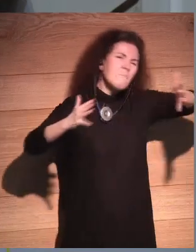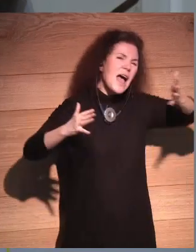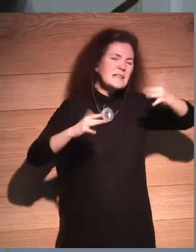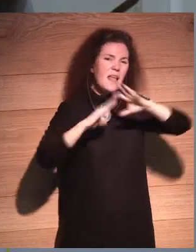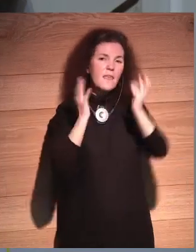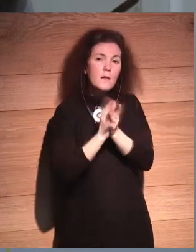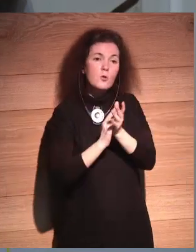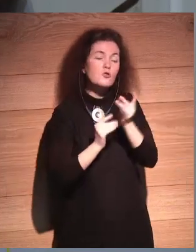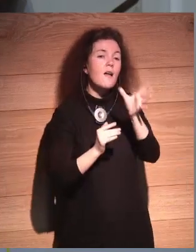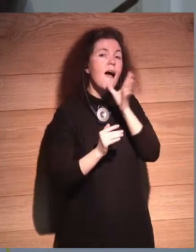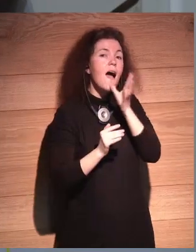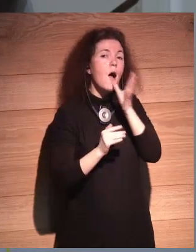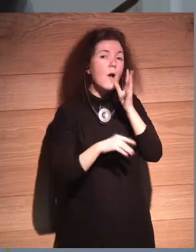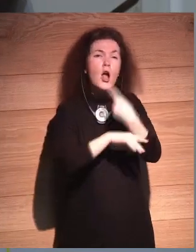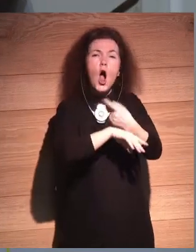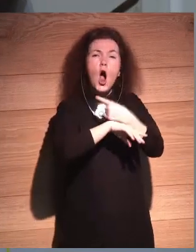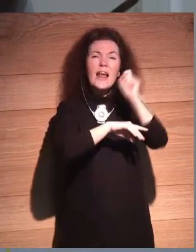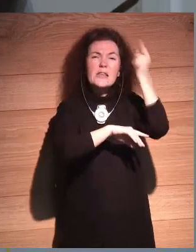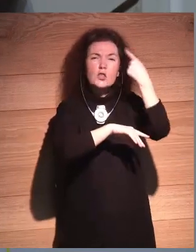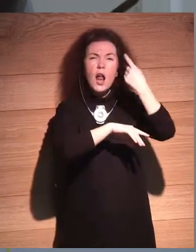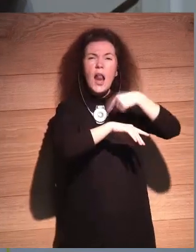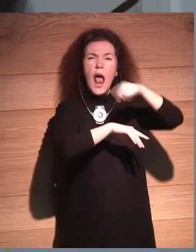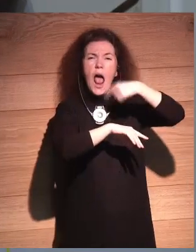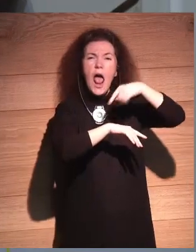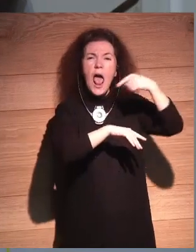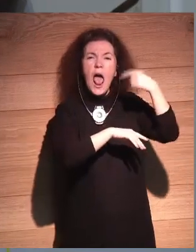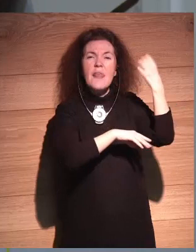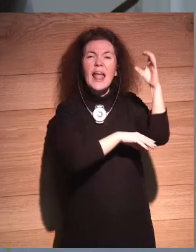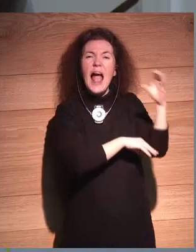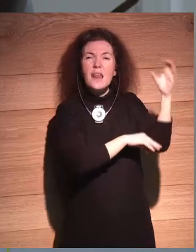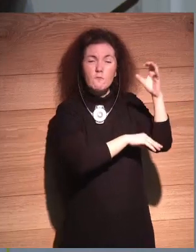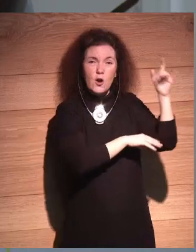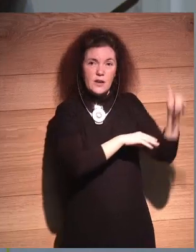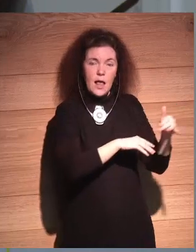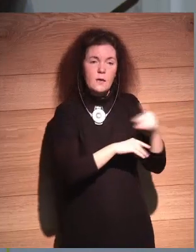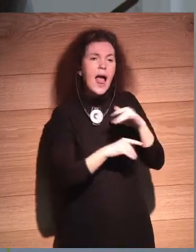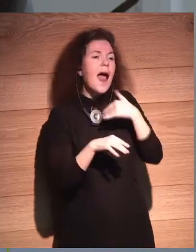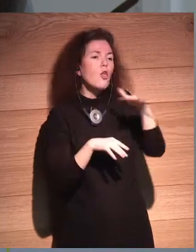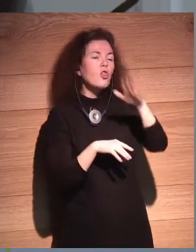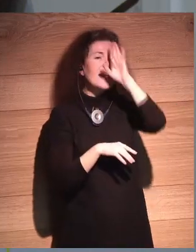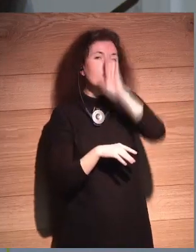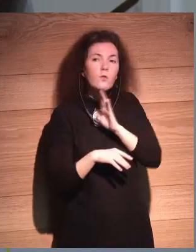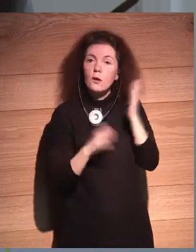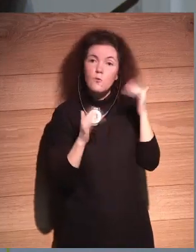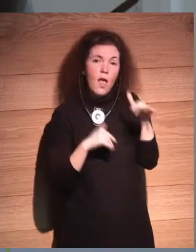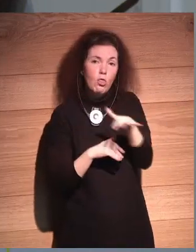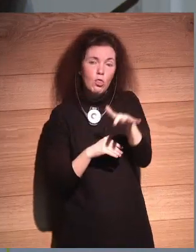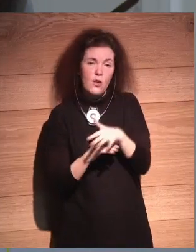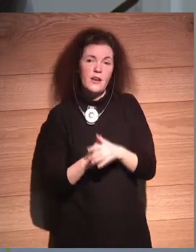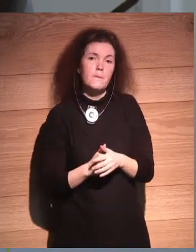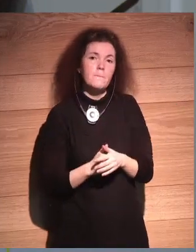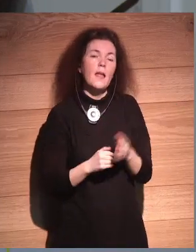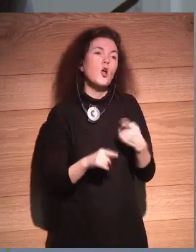con más horas de sol que el sur de California. No hay ningún lugar en el que te puedas esconder. Las pequeñas